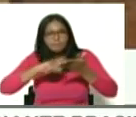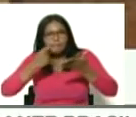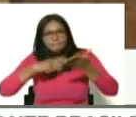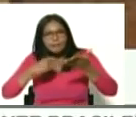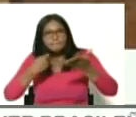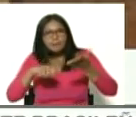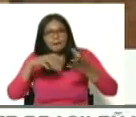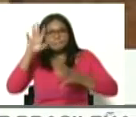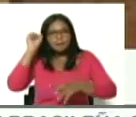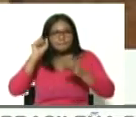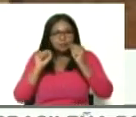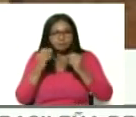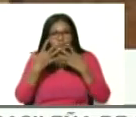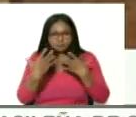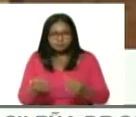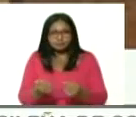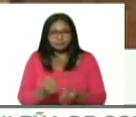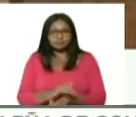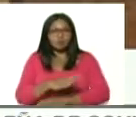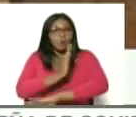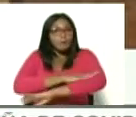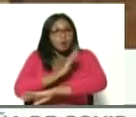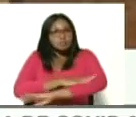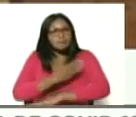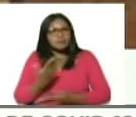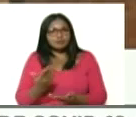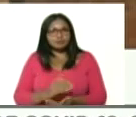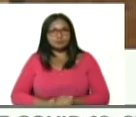activarnos, disciplina, disciplina.